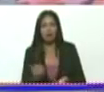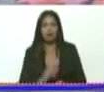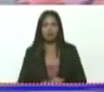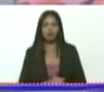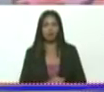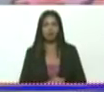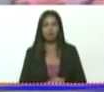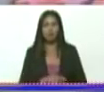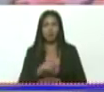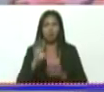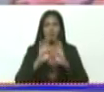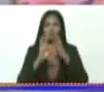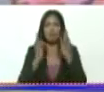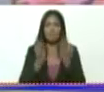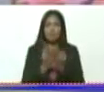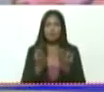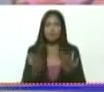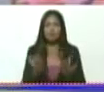a su familia,